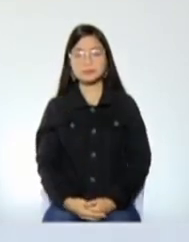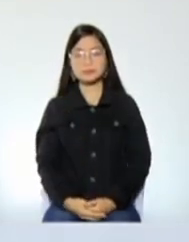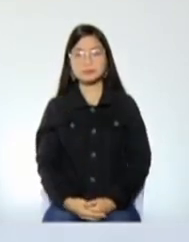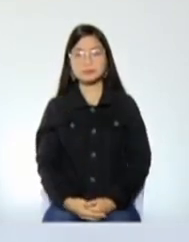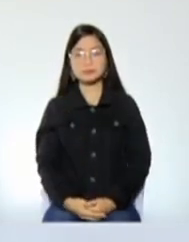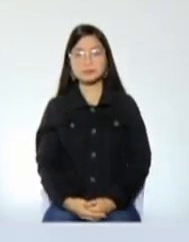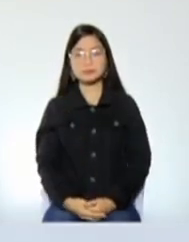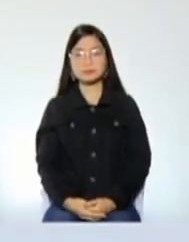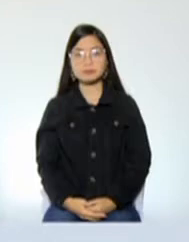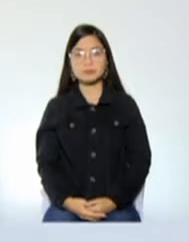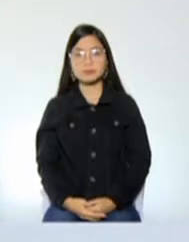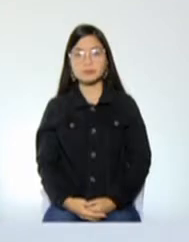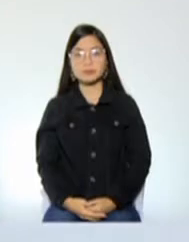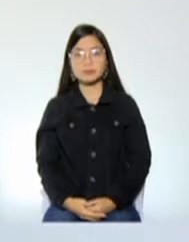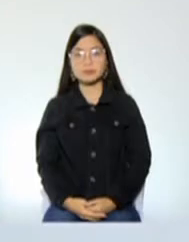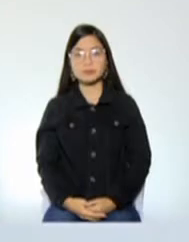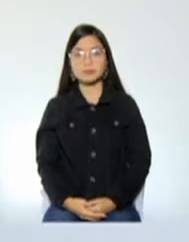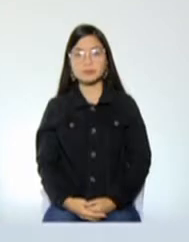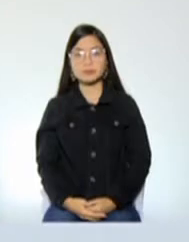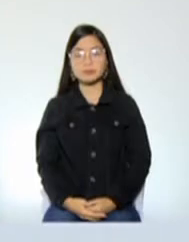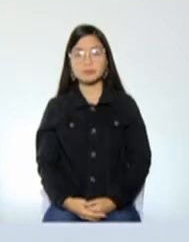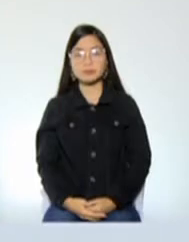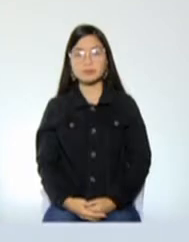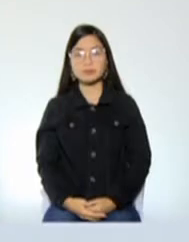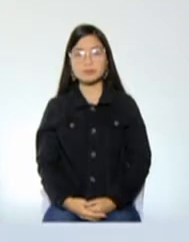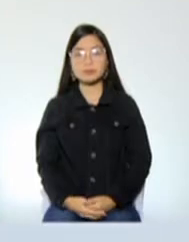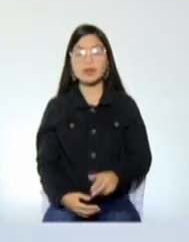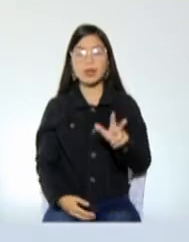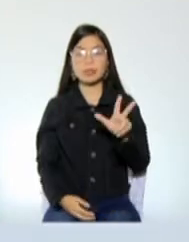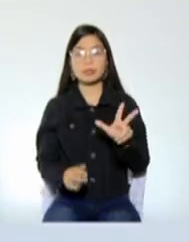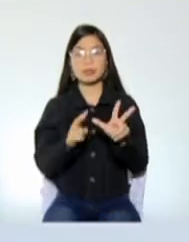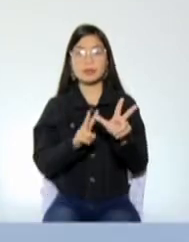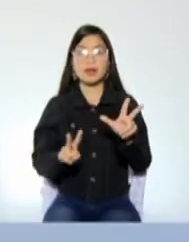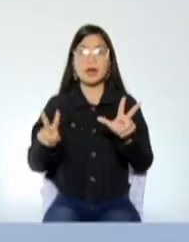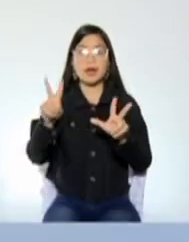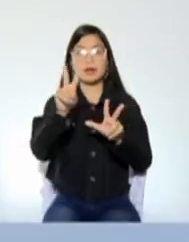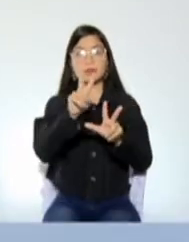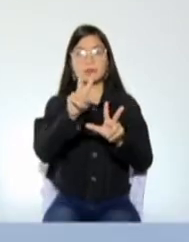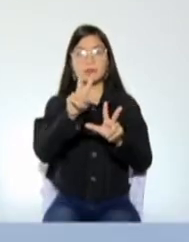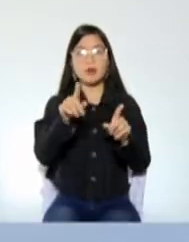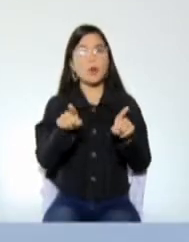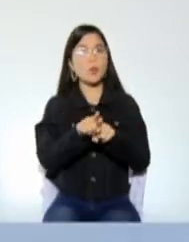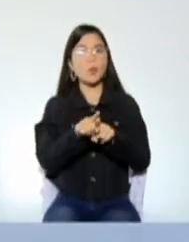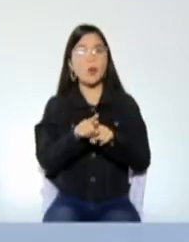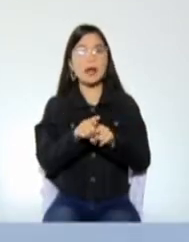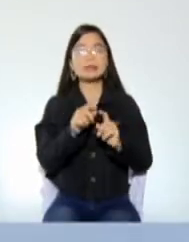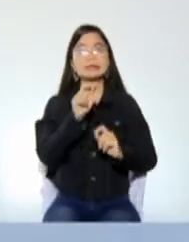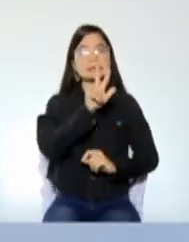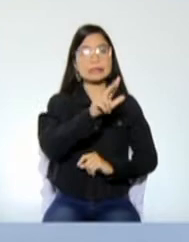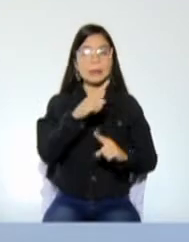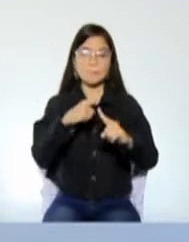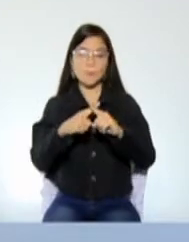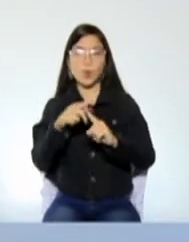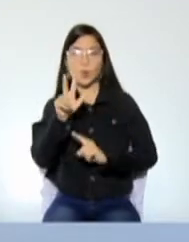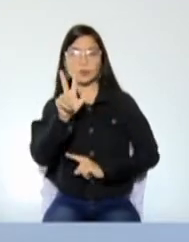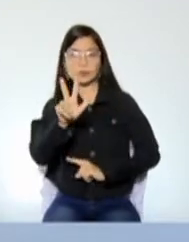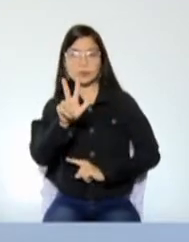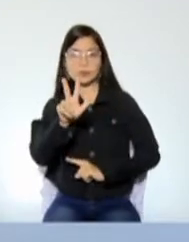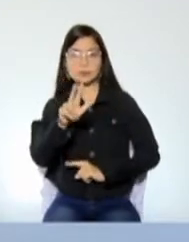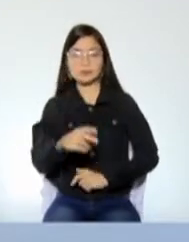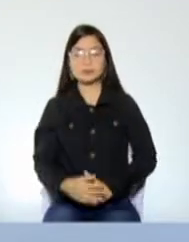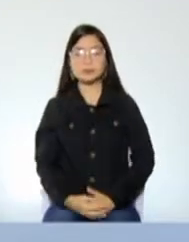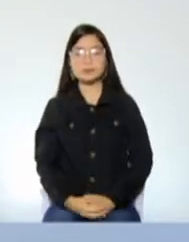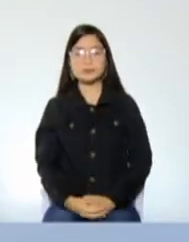resolvemos las operaciones nos damos cuenta que 3 a la 2 es lo mismo que decir 3 por ser una potencia, y es